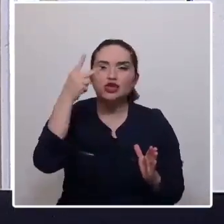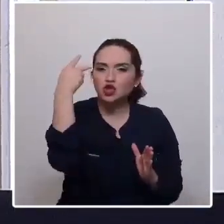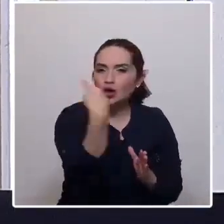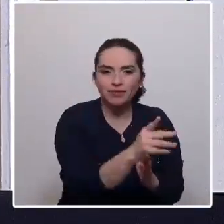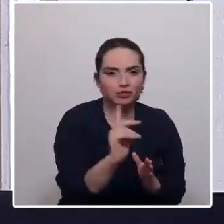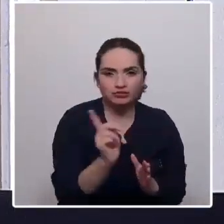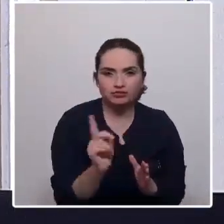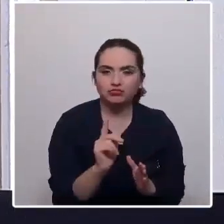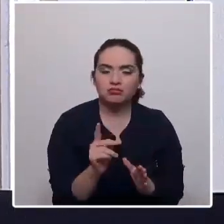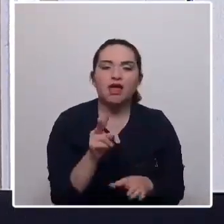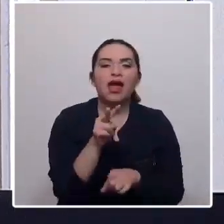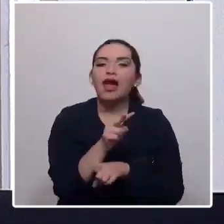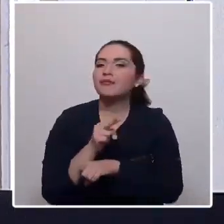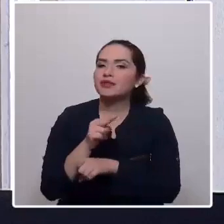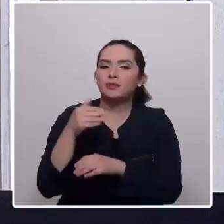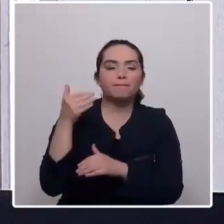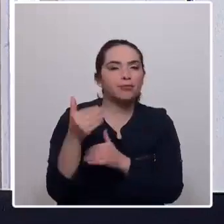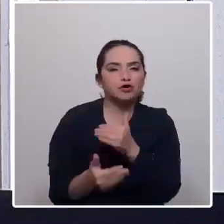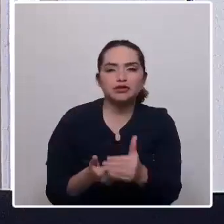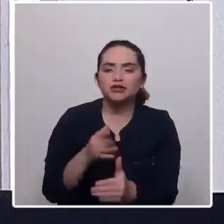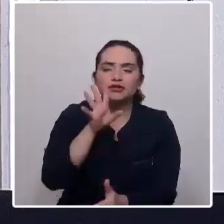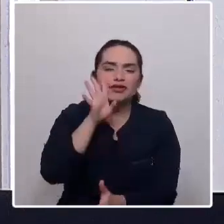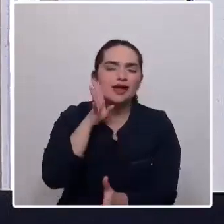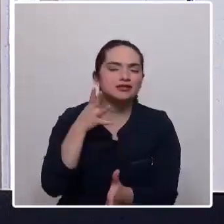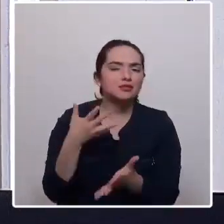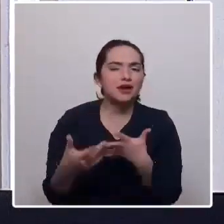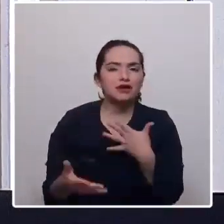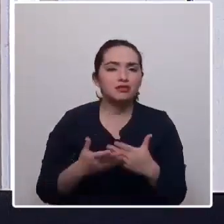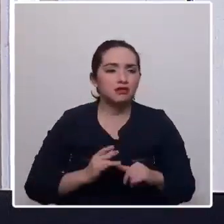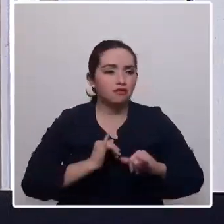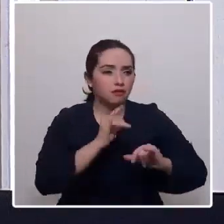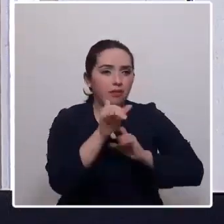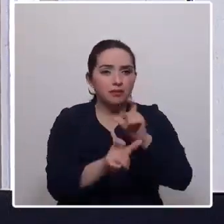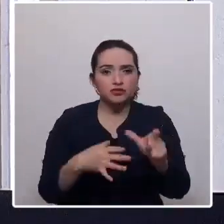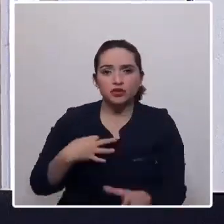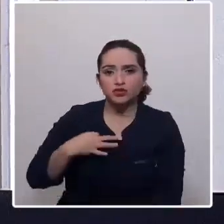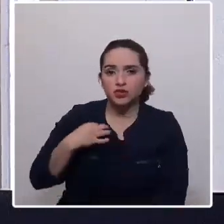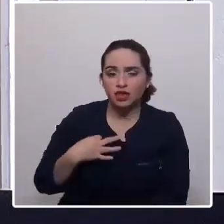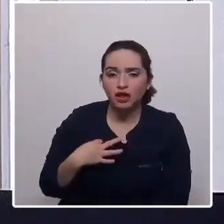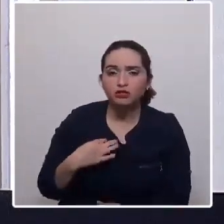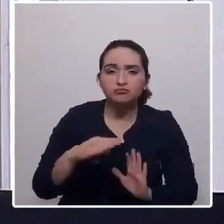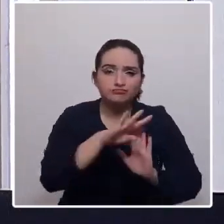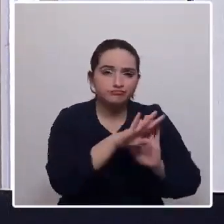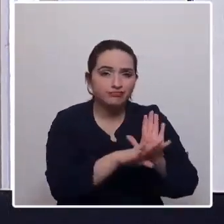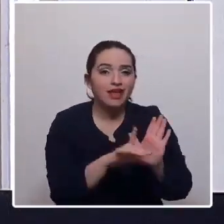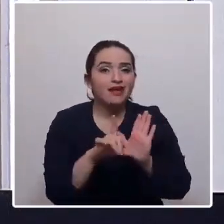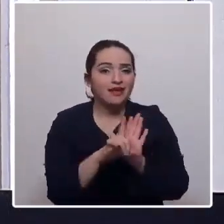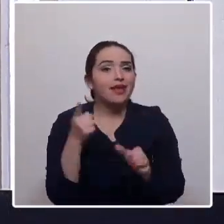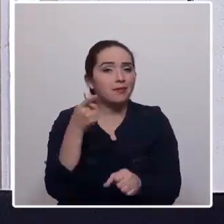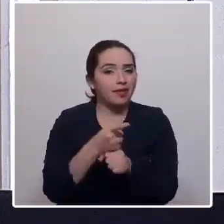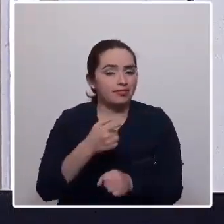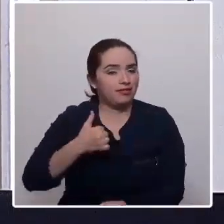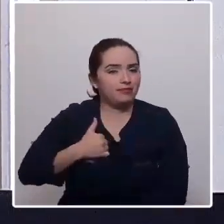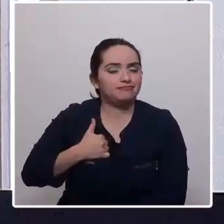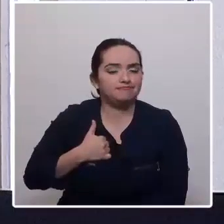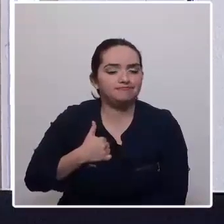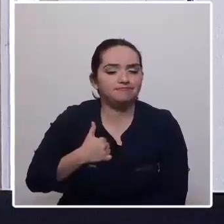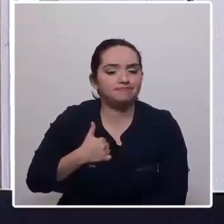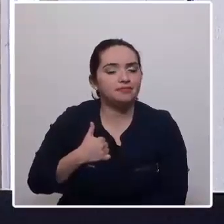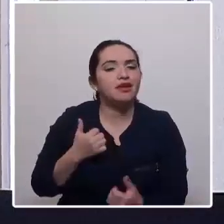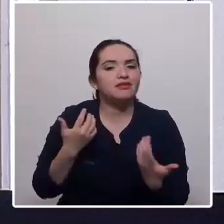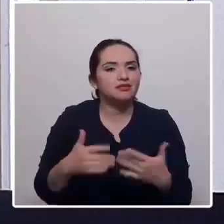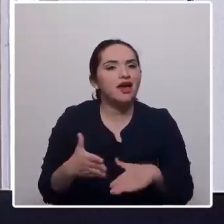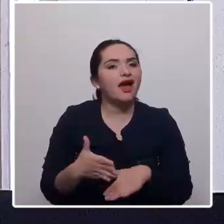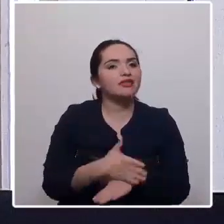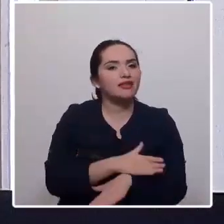mediante un procedimiento administrativo transparente e informado a la ciudadanía y en los términos y condiciones que establezca la ley, en concordancia con lo ya aprobado